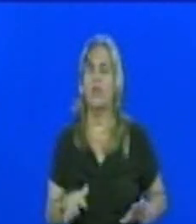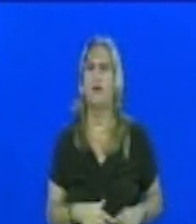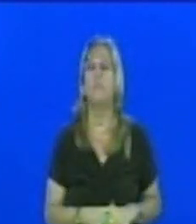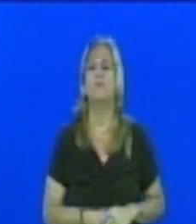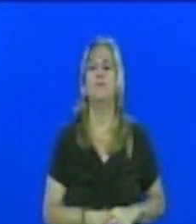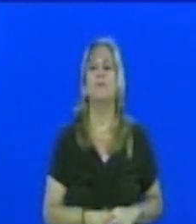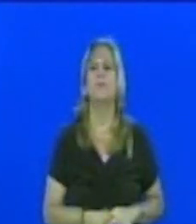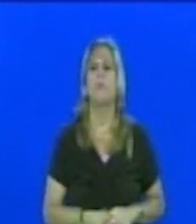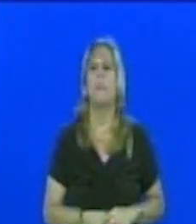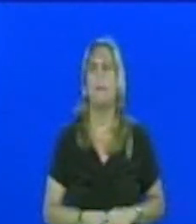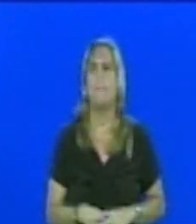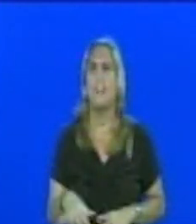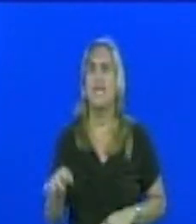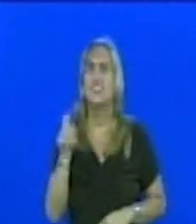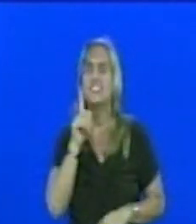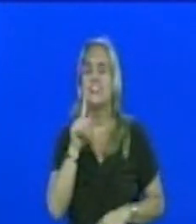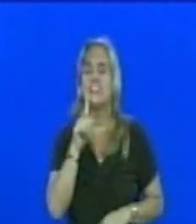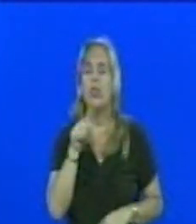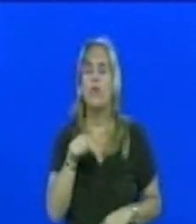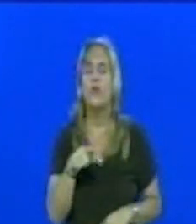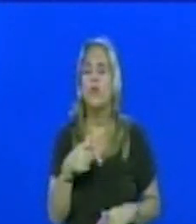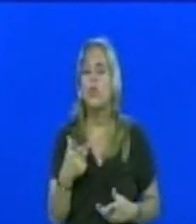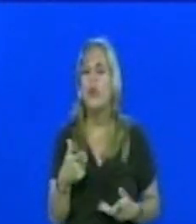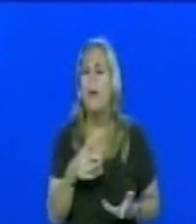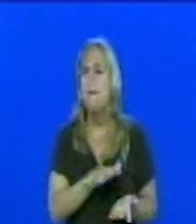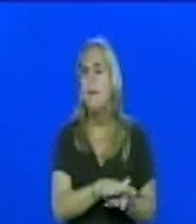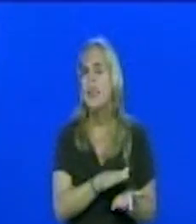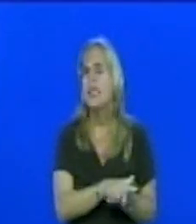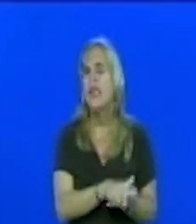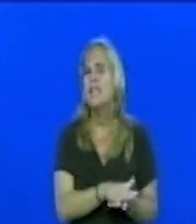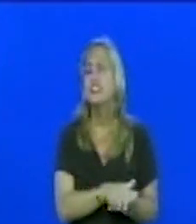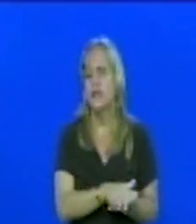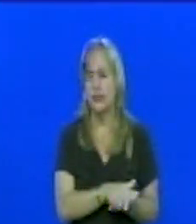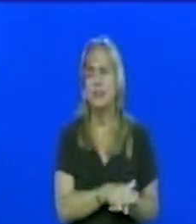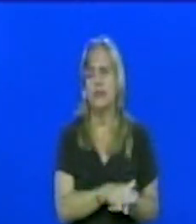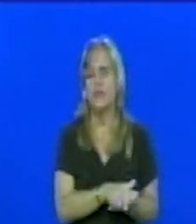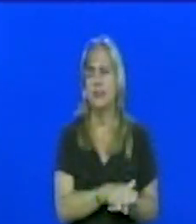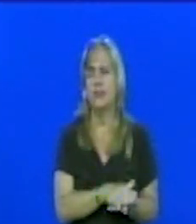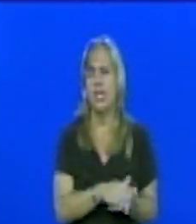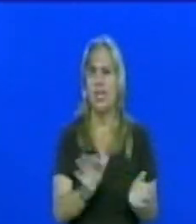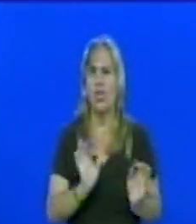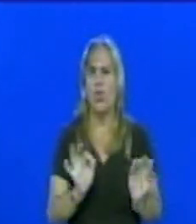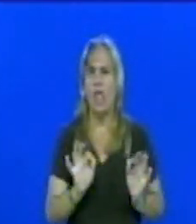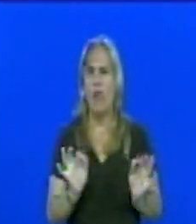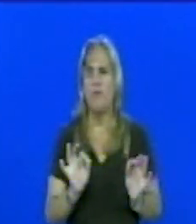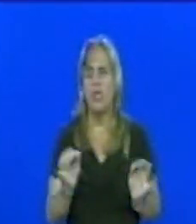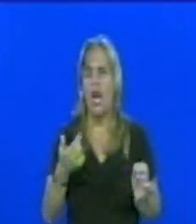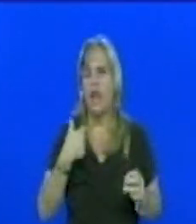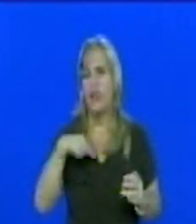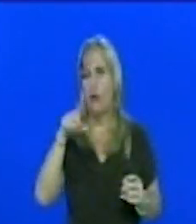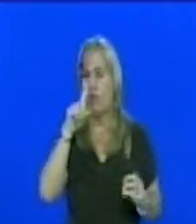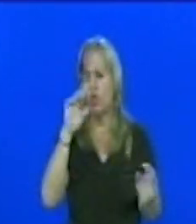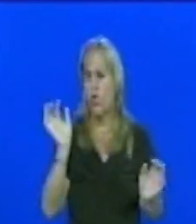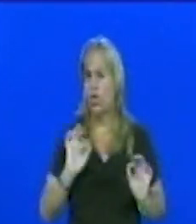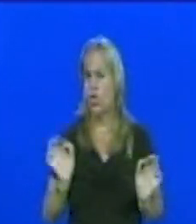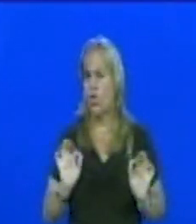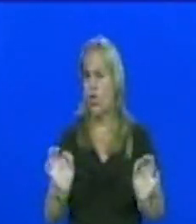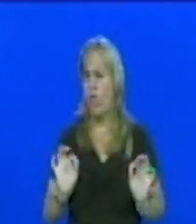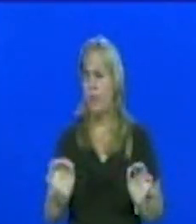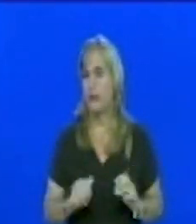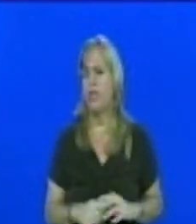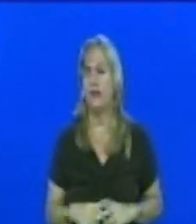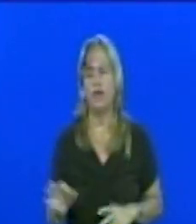atrasados estos chichar que estamos destruyendo son de los que nos quedaban pendientes aún no tenemos definición de si podremos entonces incluir en la canasta de